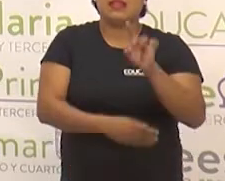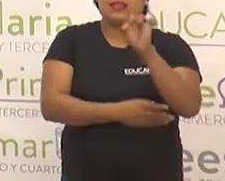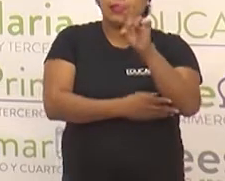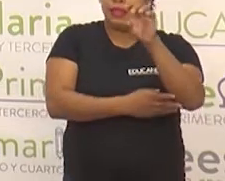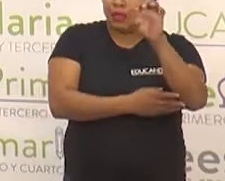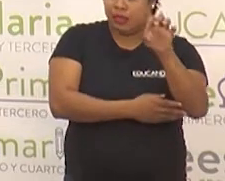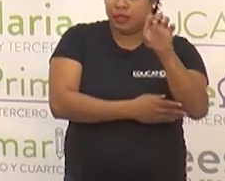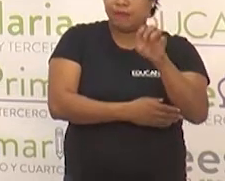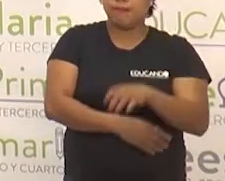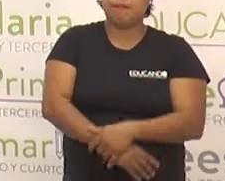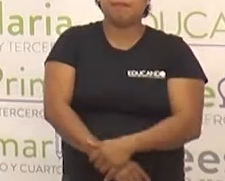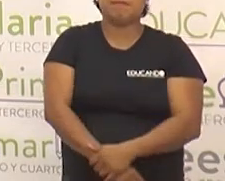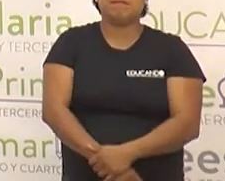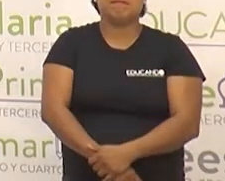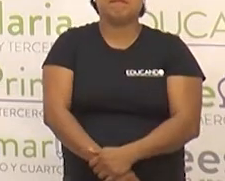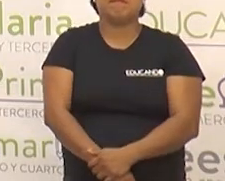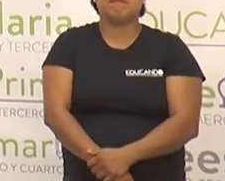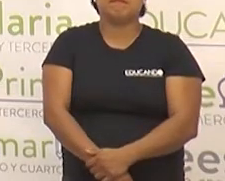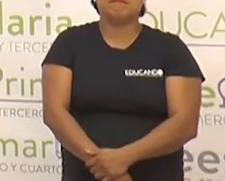de